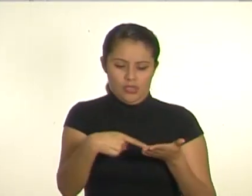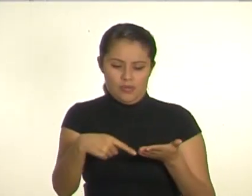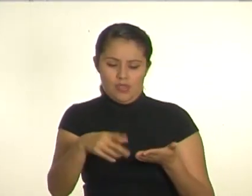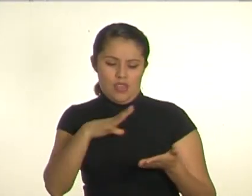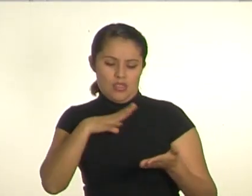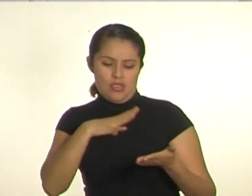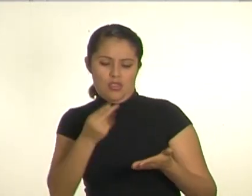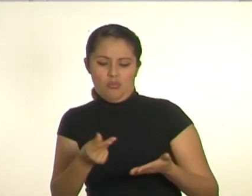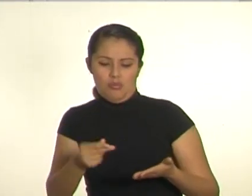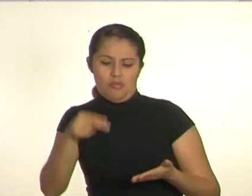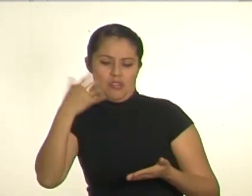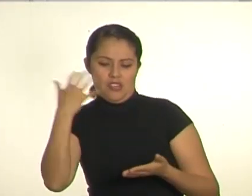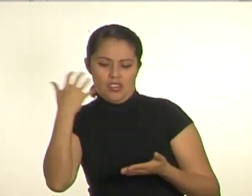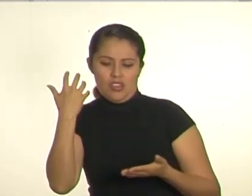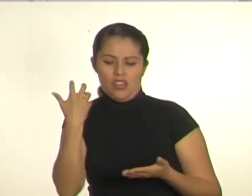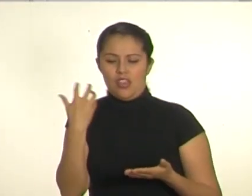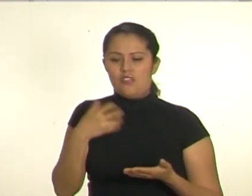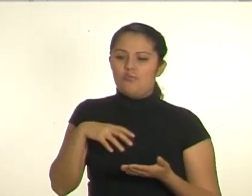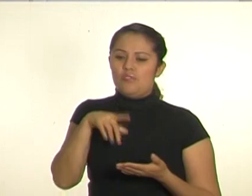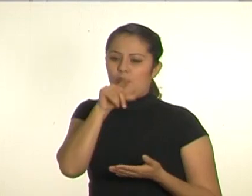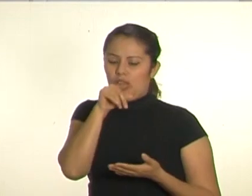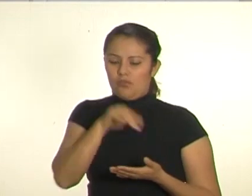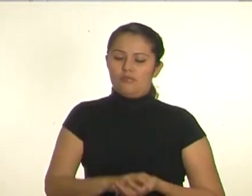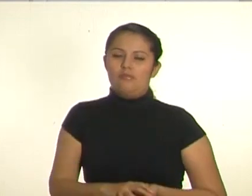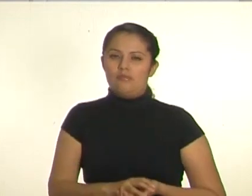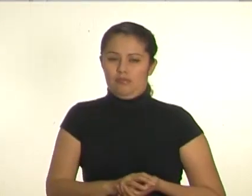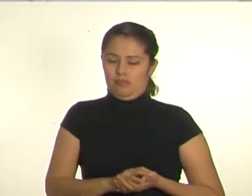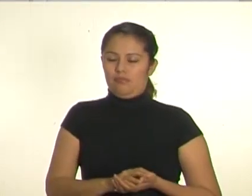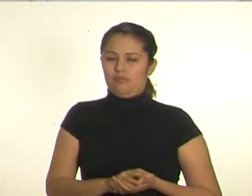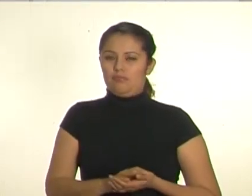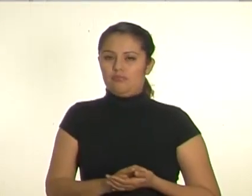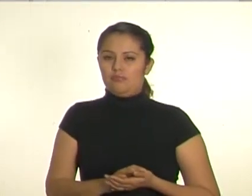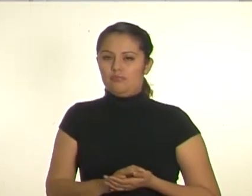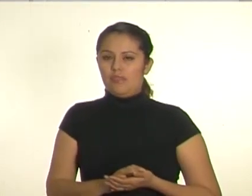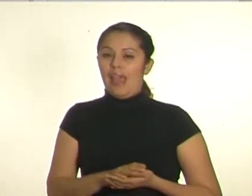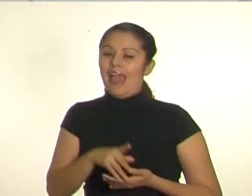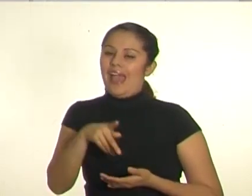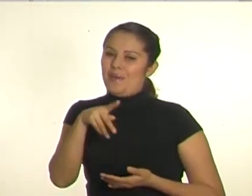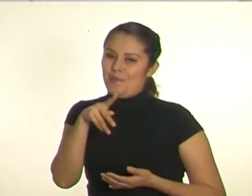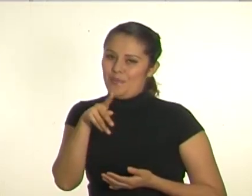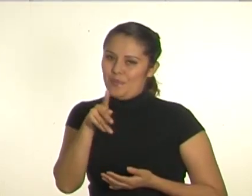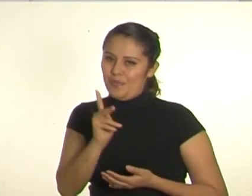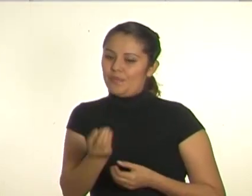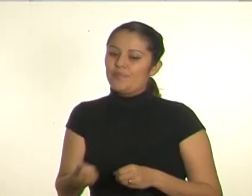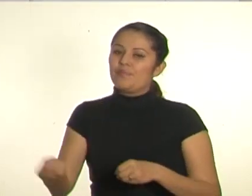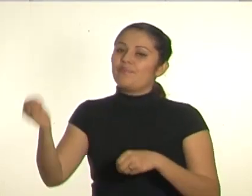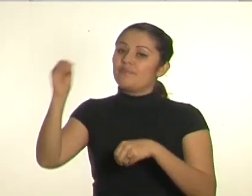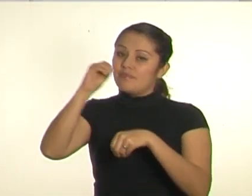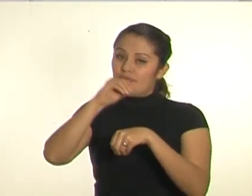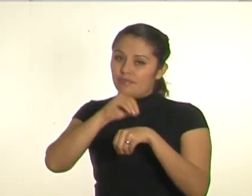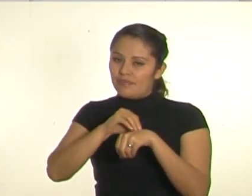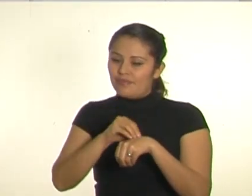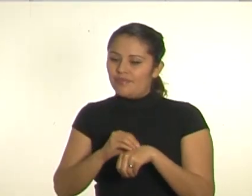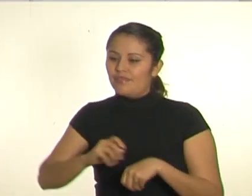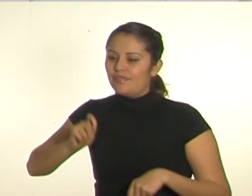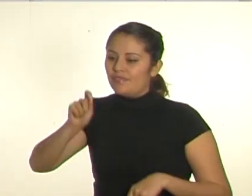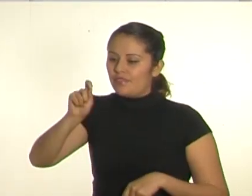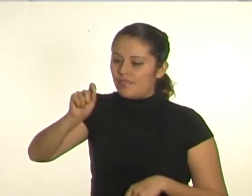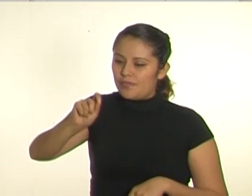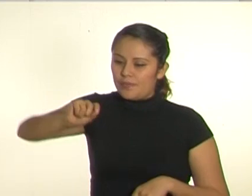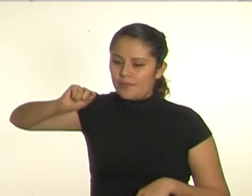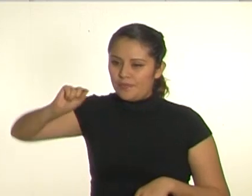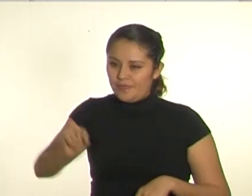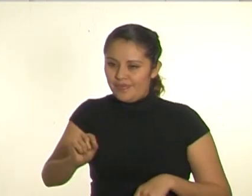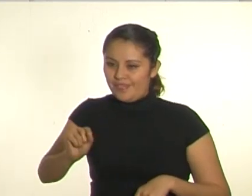Tengo perros, gatos, conejos y pajaritos. Si nosotros le anexamos lo que son